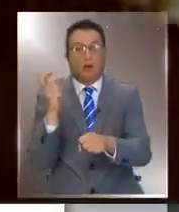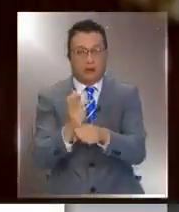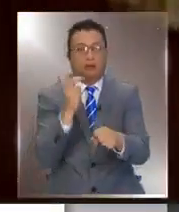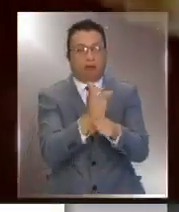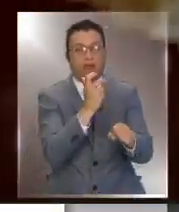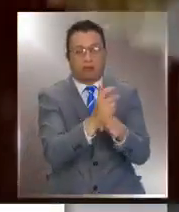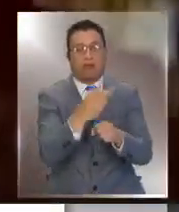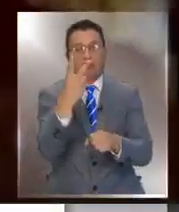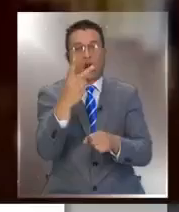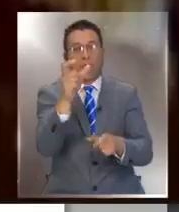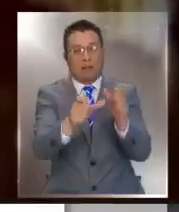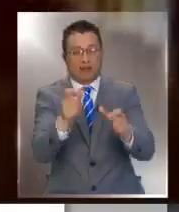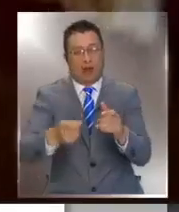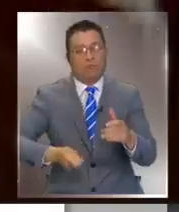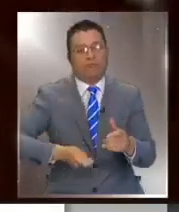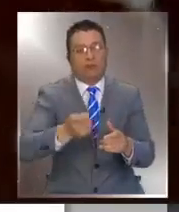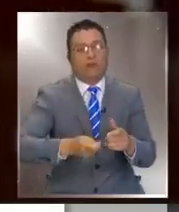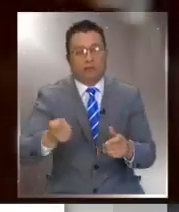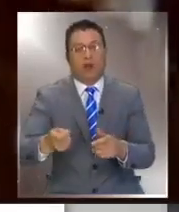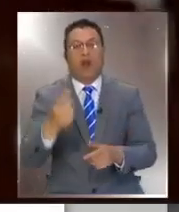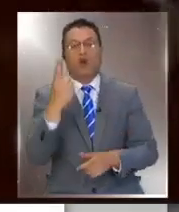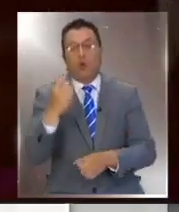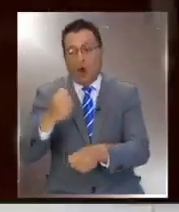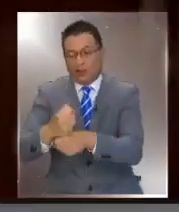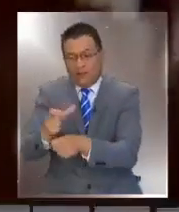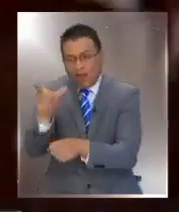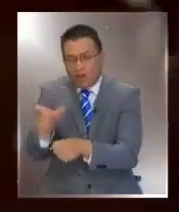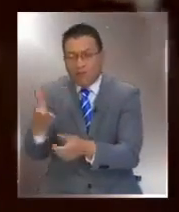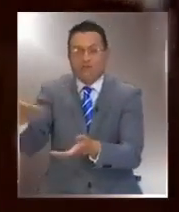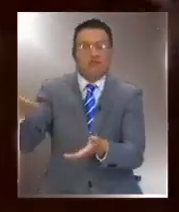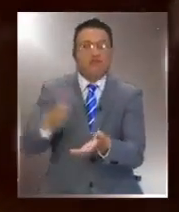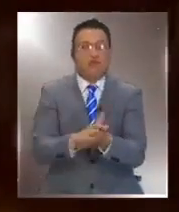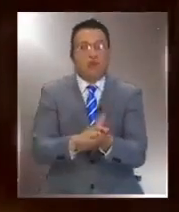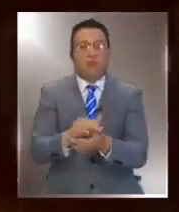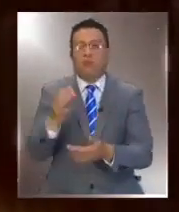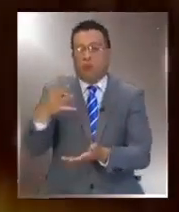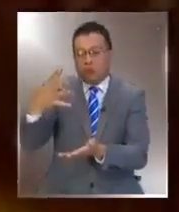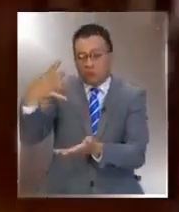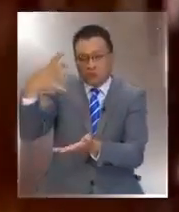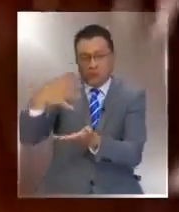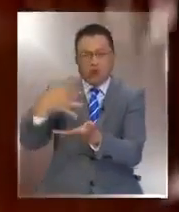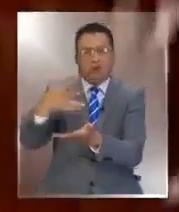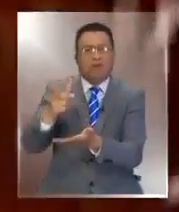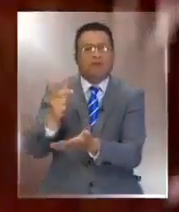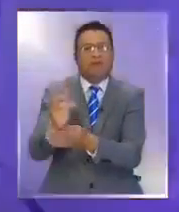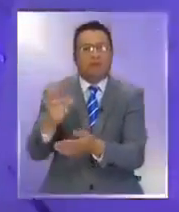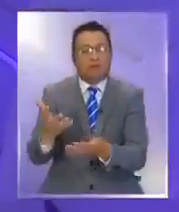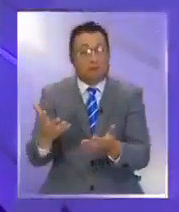dos personas apuñaladas y un trabajador asesinado solo por 4.000 pesos.